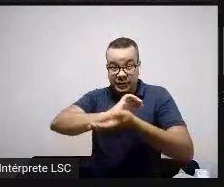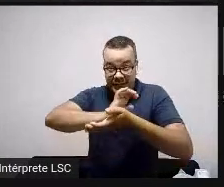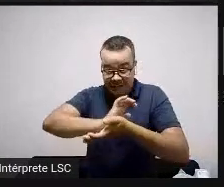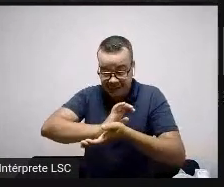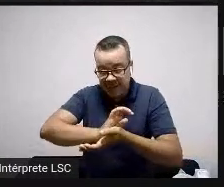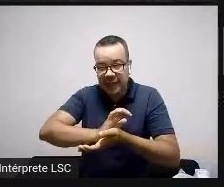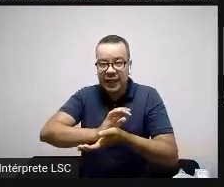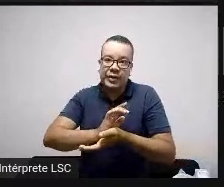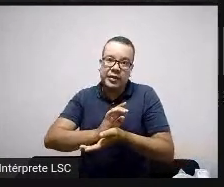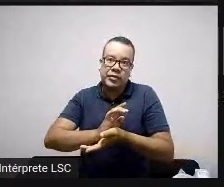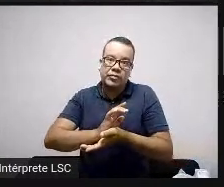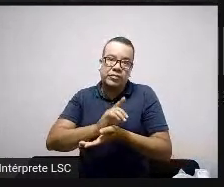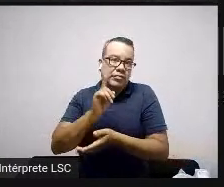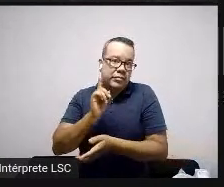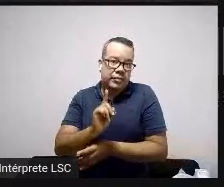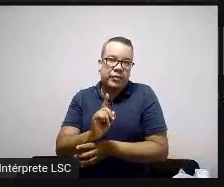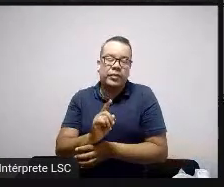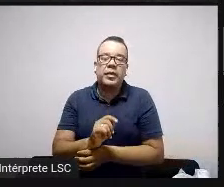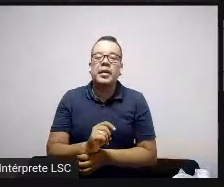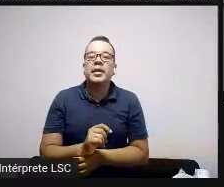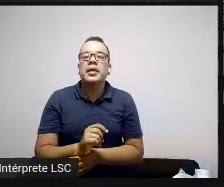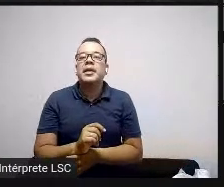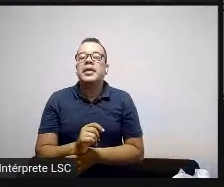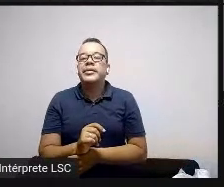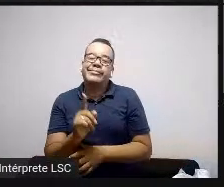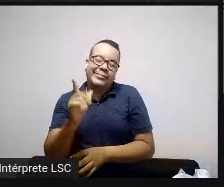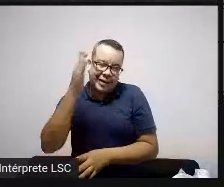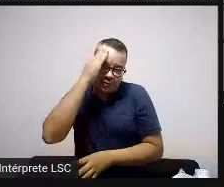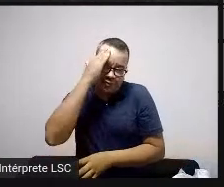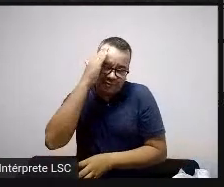sabemos de la pandemia,